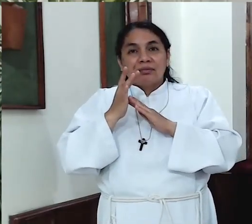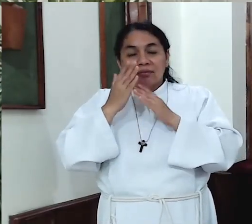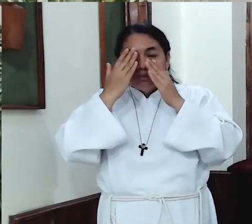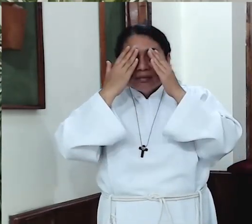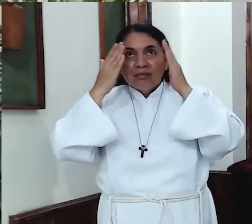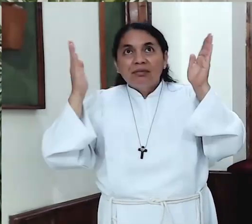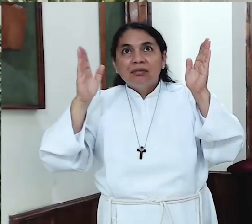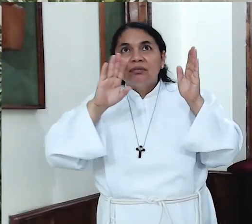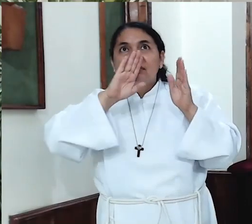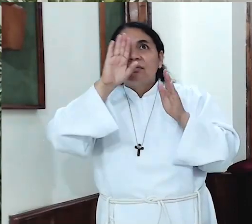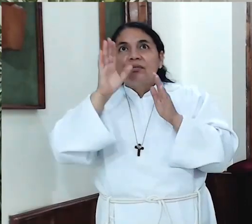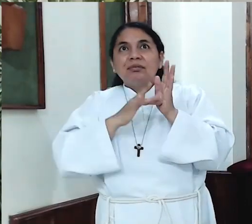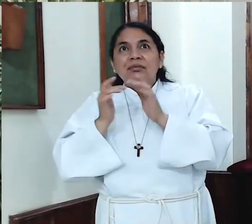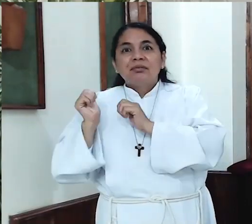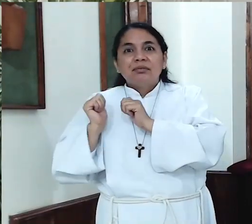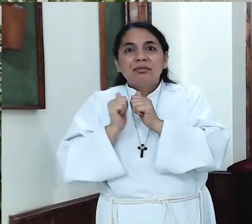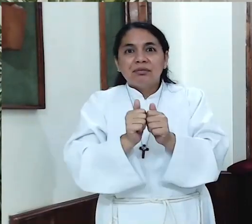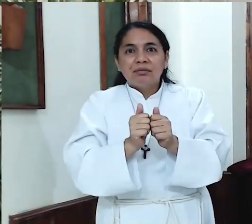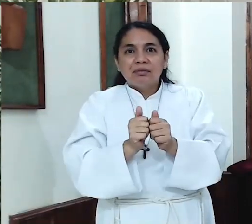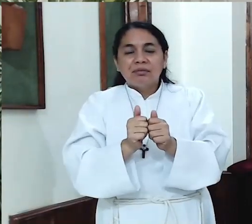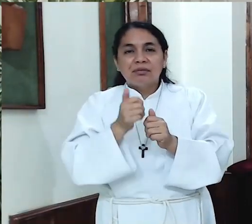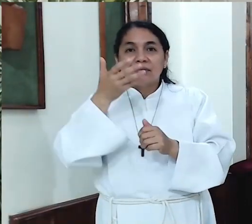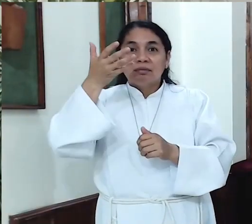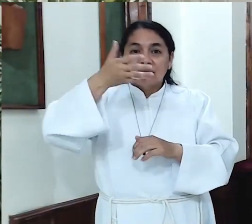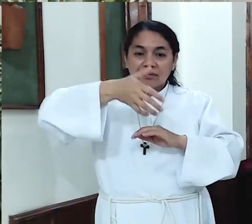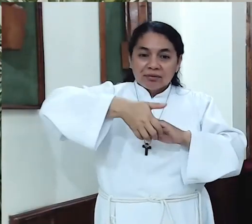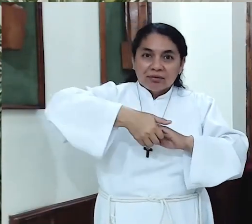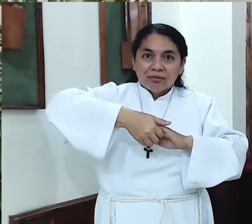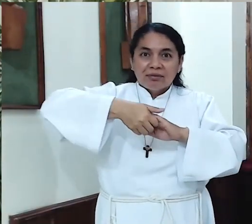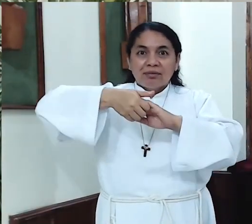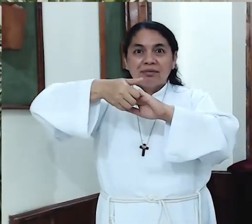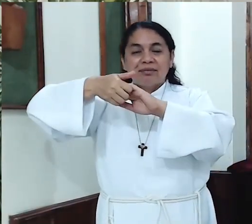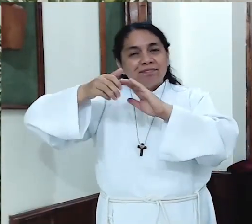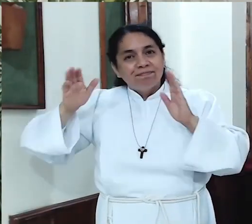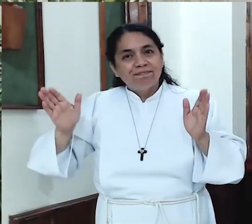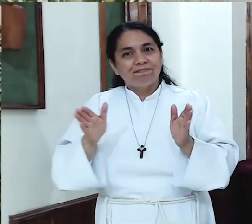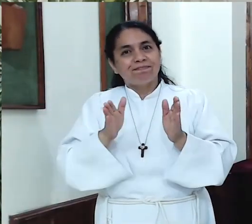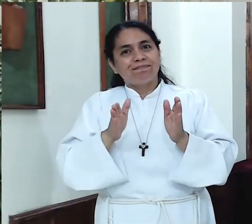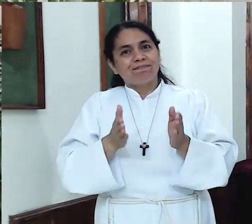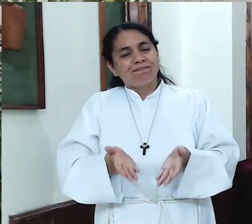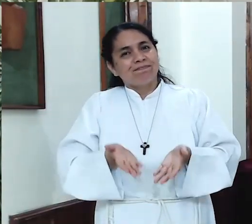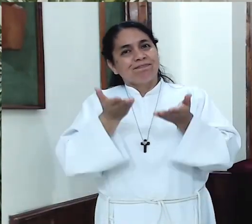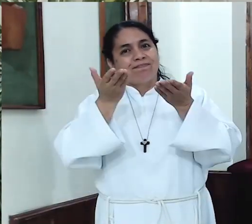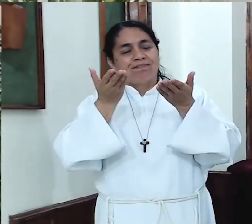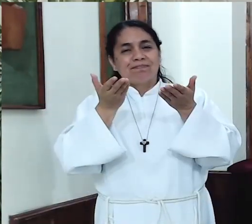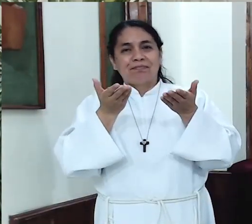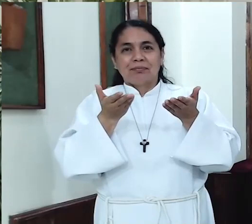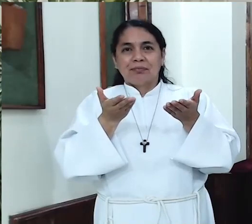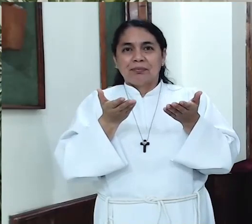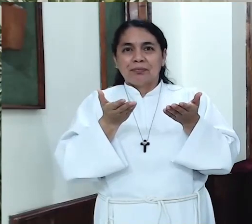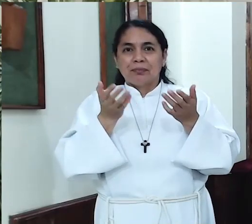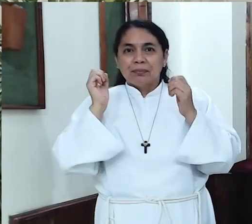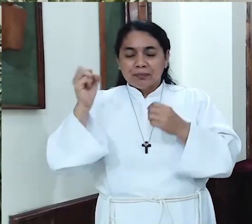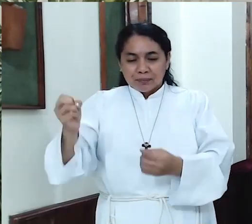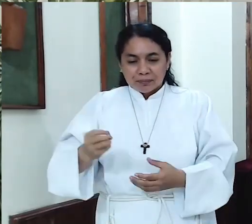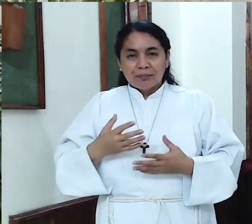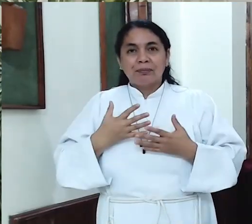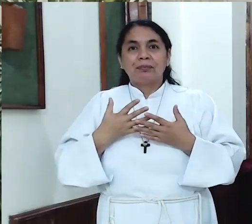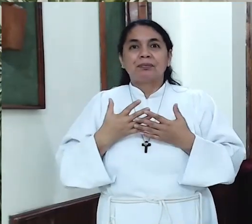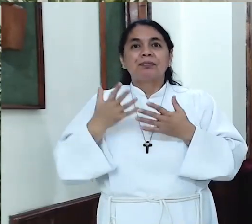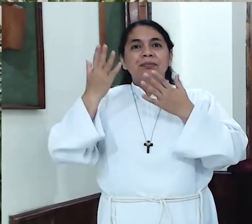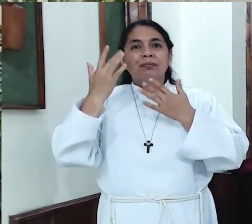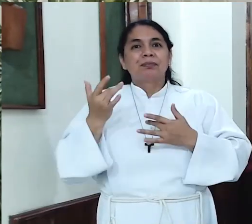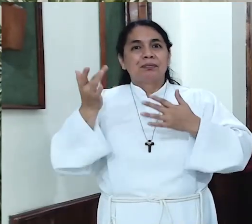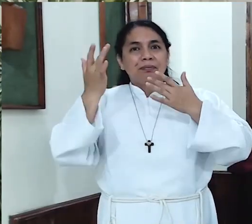siempre nos acompaña y que nos tiende la mano para animarnos, para levantarnos, para infundirnos